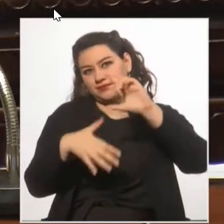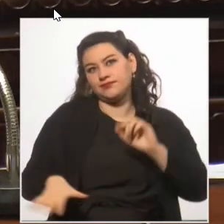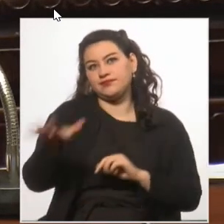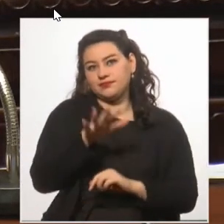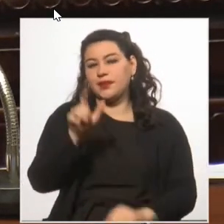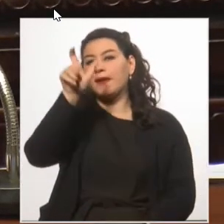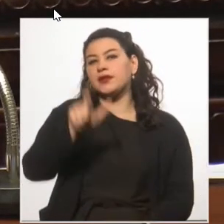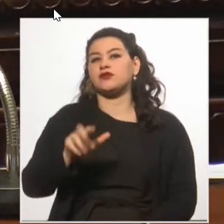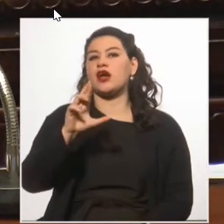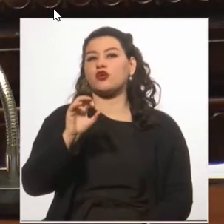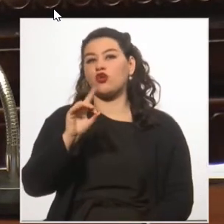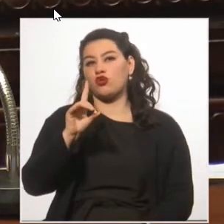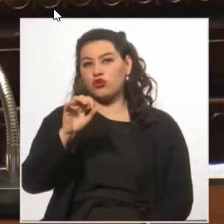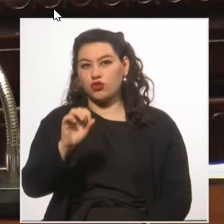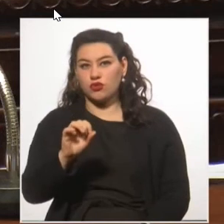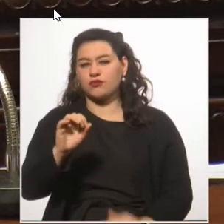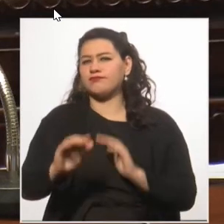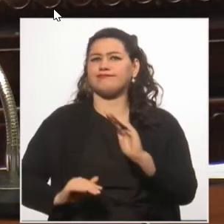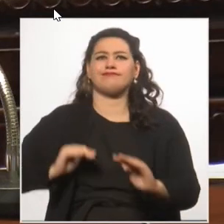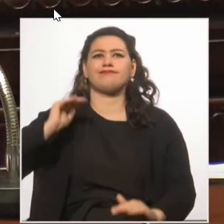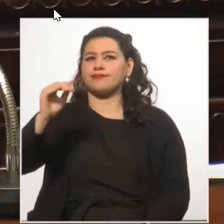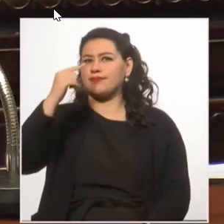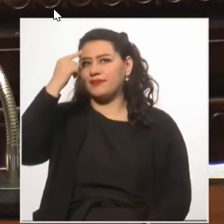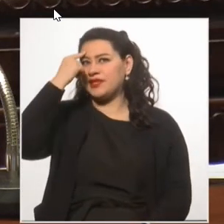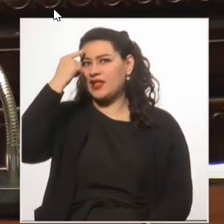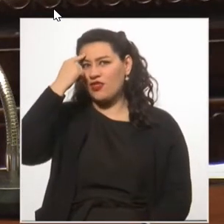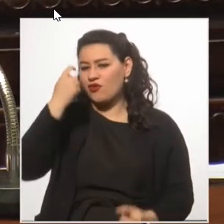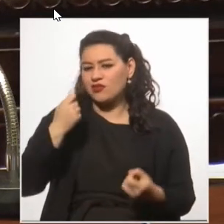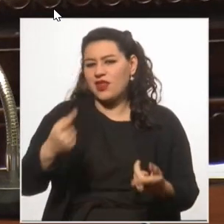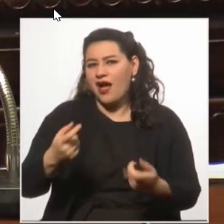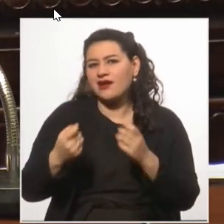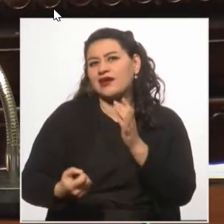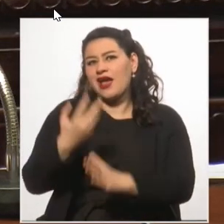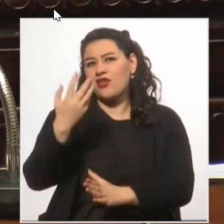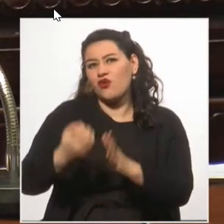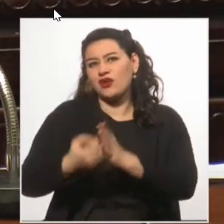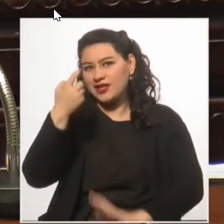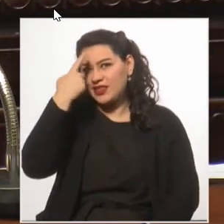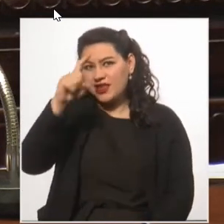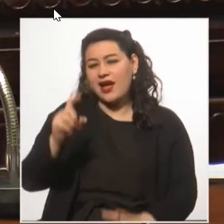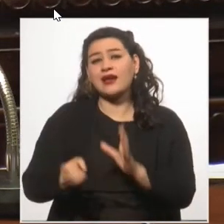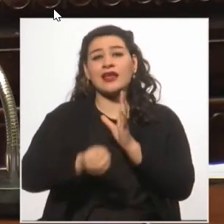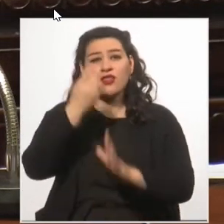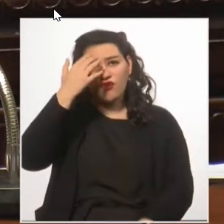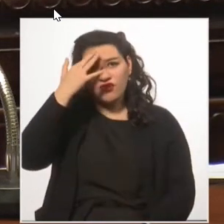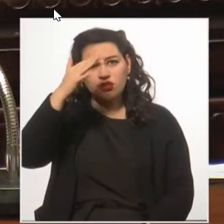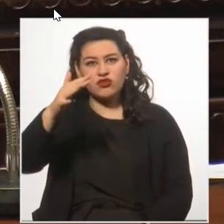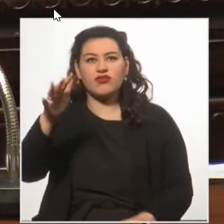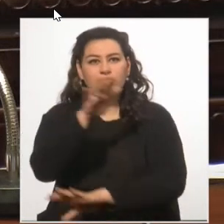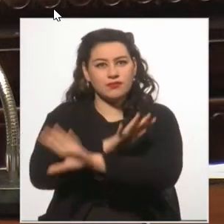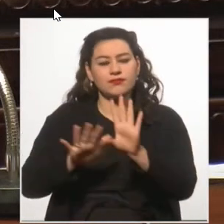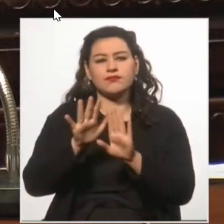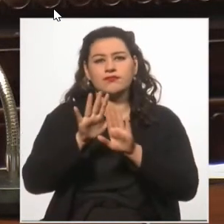Rodó era por encima de todo pensador, sembrador de ideas, creador de una filosofía grata,